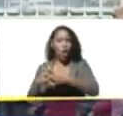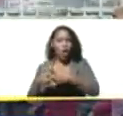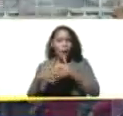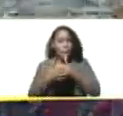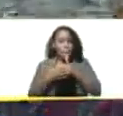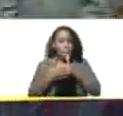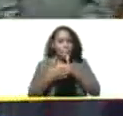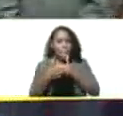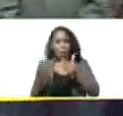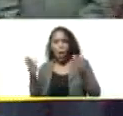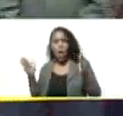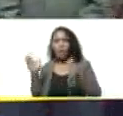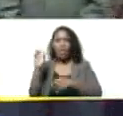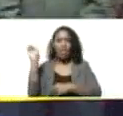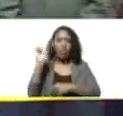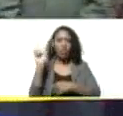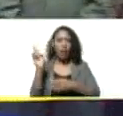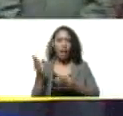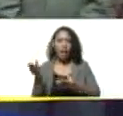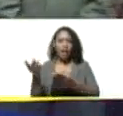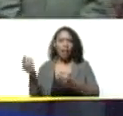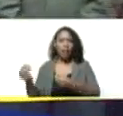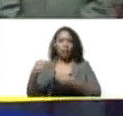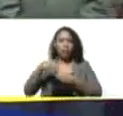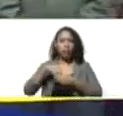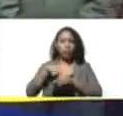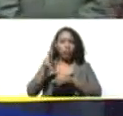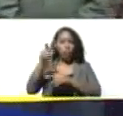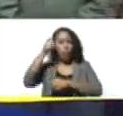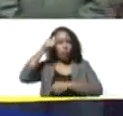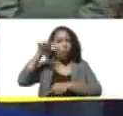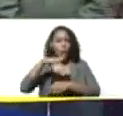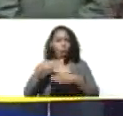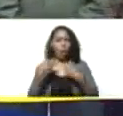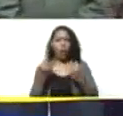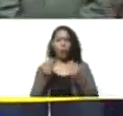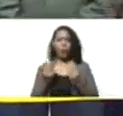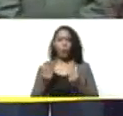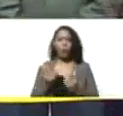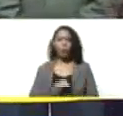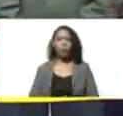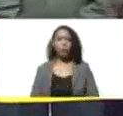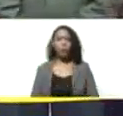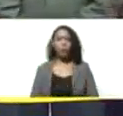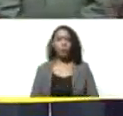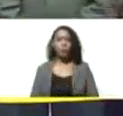las puertas de Venezuela, de su pueblo y su riqueza.